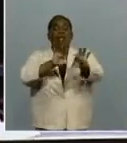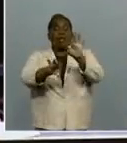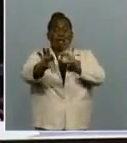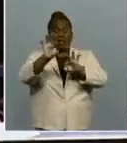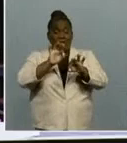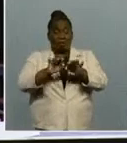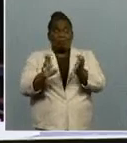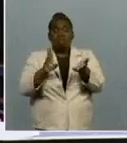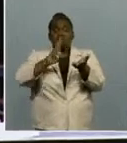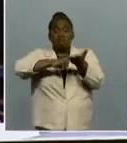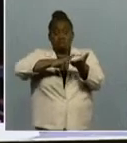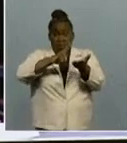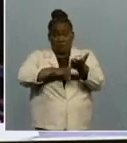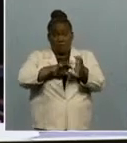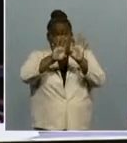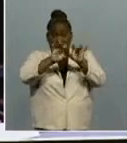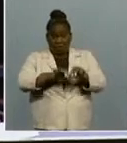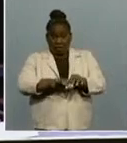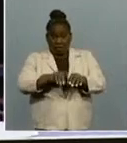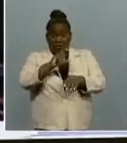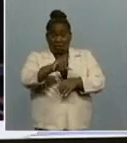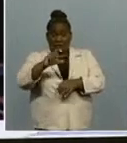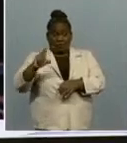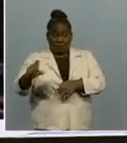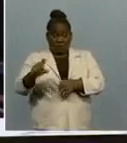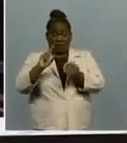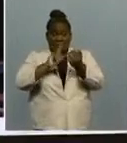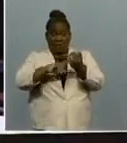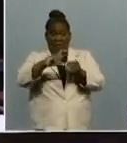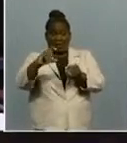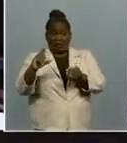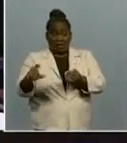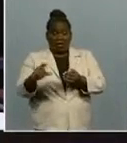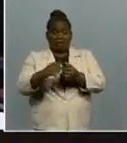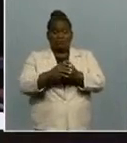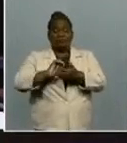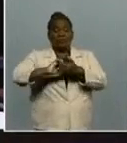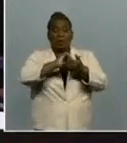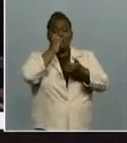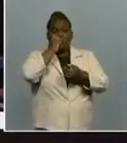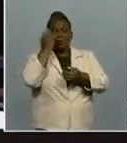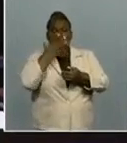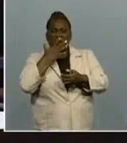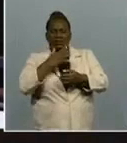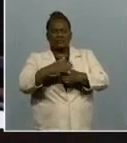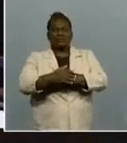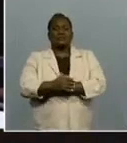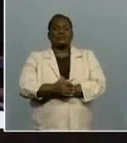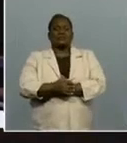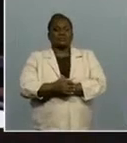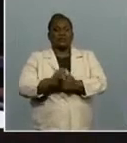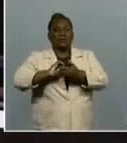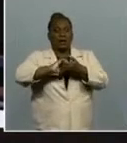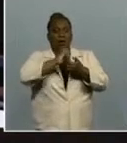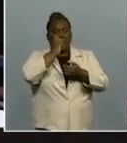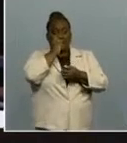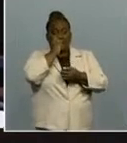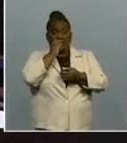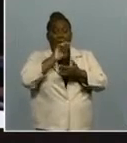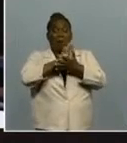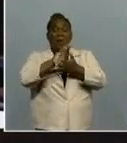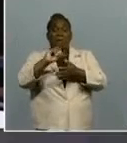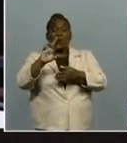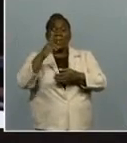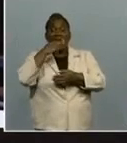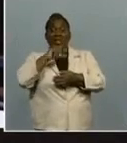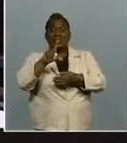como miembro del secretariado del comité central del partido los siguientes compañeros el compañero roberto morales